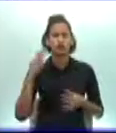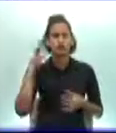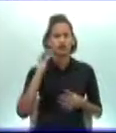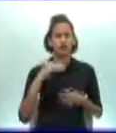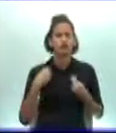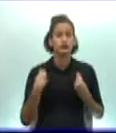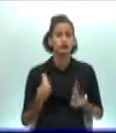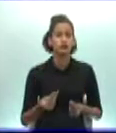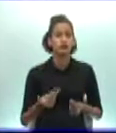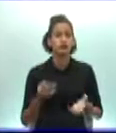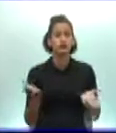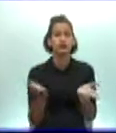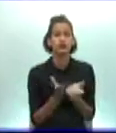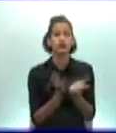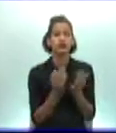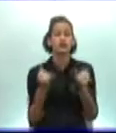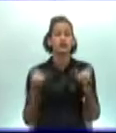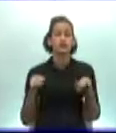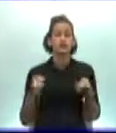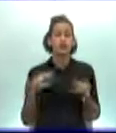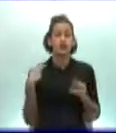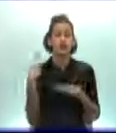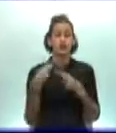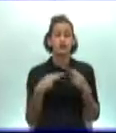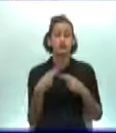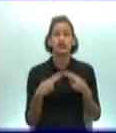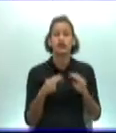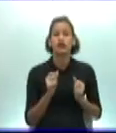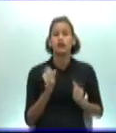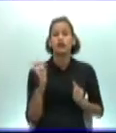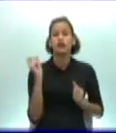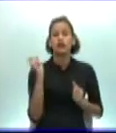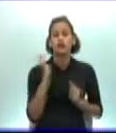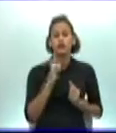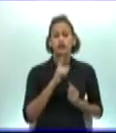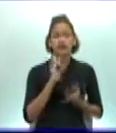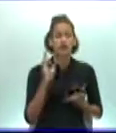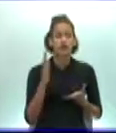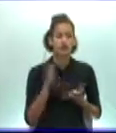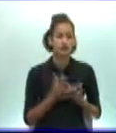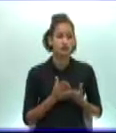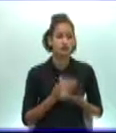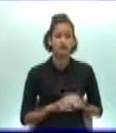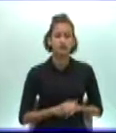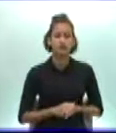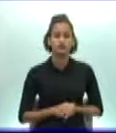actividad independiente para que la realicen cuando finalice nuestro encuentro.